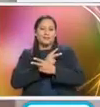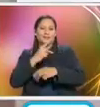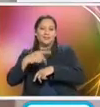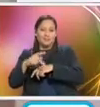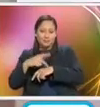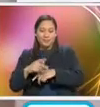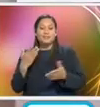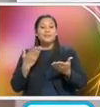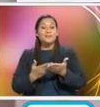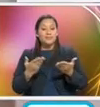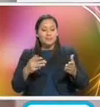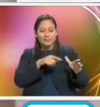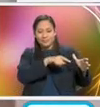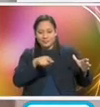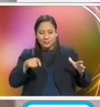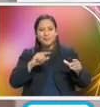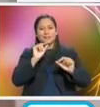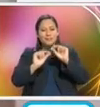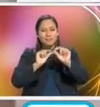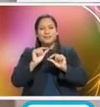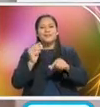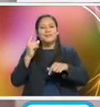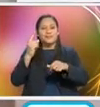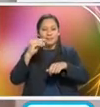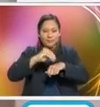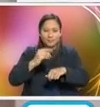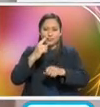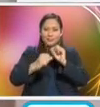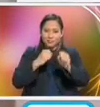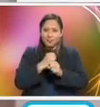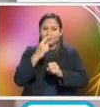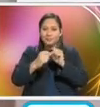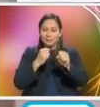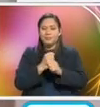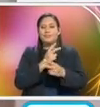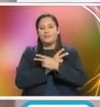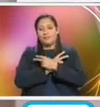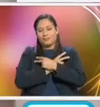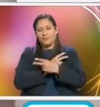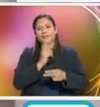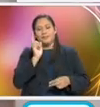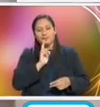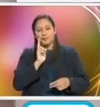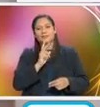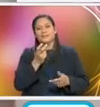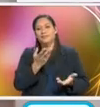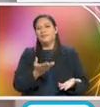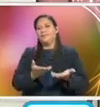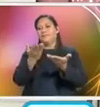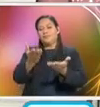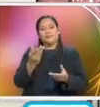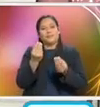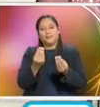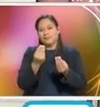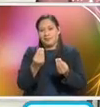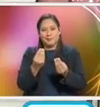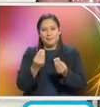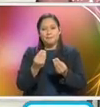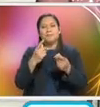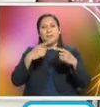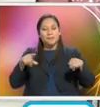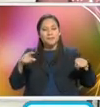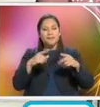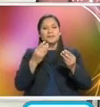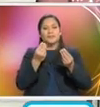clásicos de verano que se vayan formando cada año con la música de esta estación, a la cual se le dedica como muchísimas